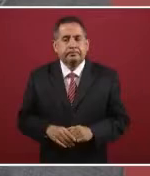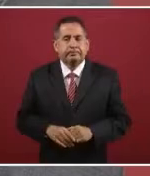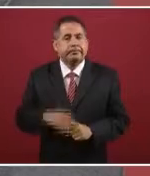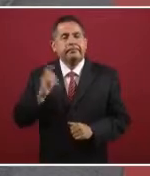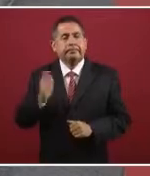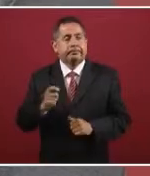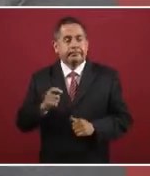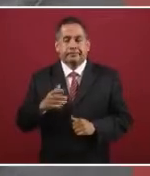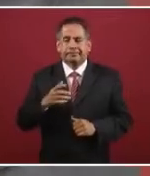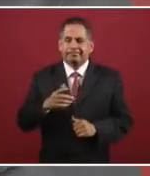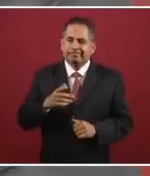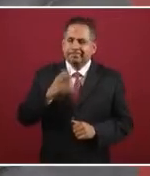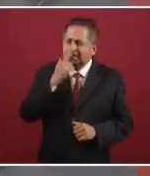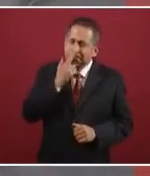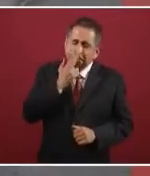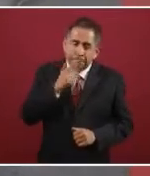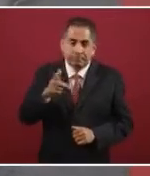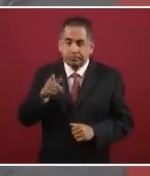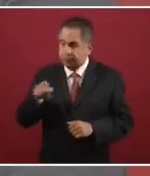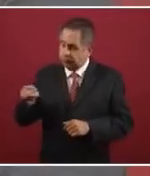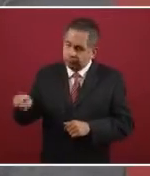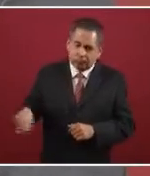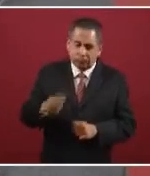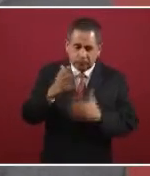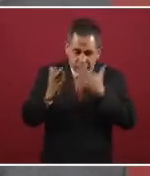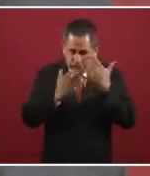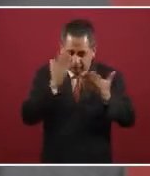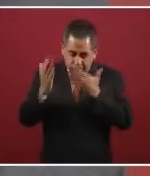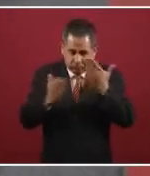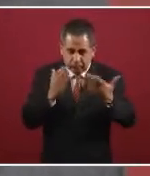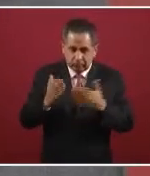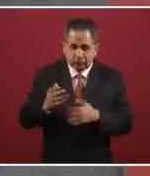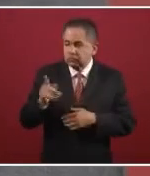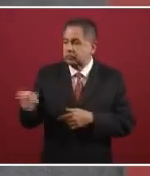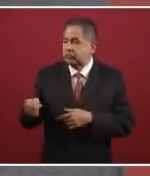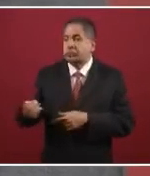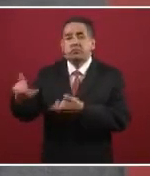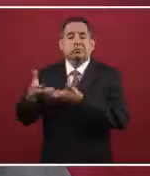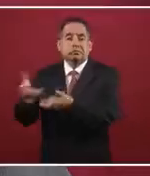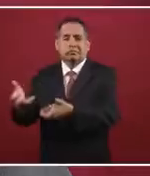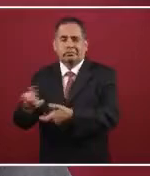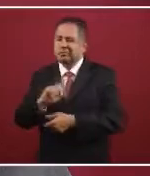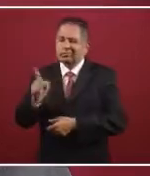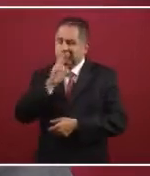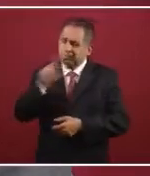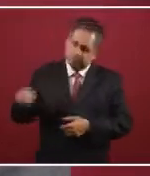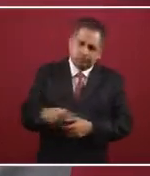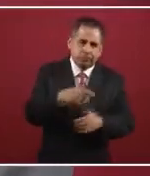Es 1000 veces mejor tener a un joven estudiando que tenerlos en la calle.